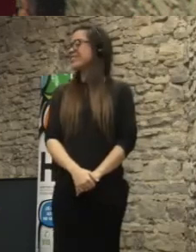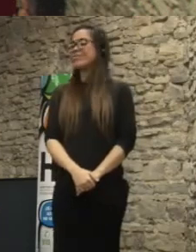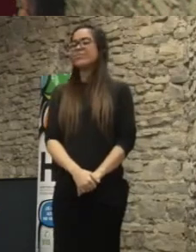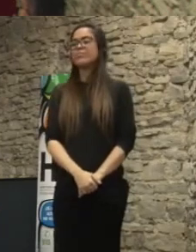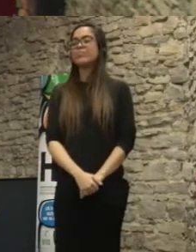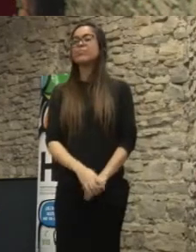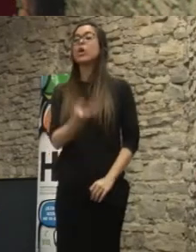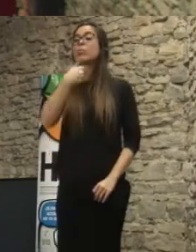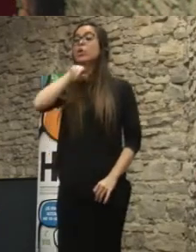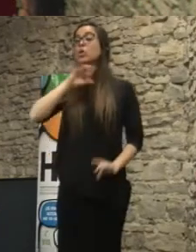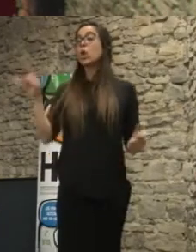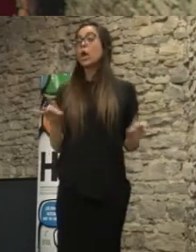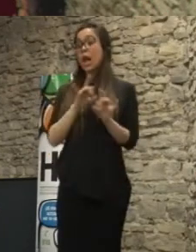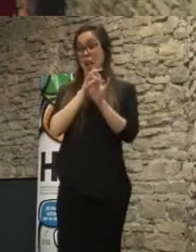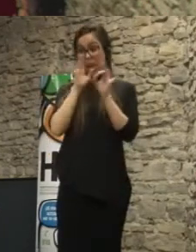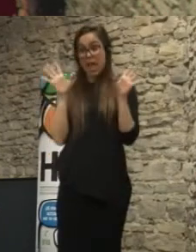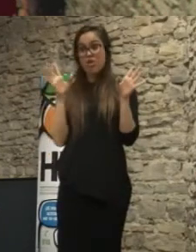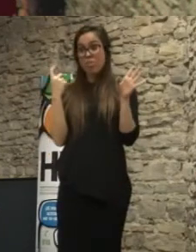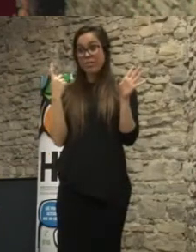Tener claro el qué,